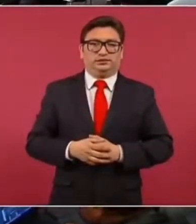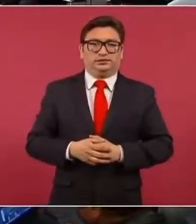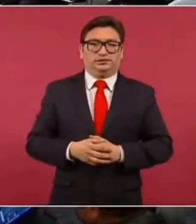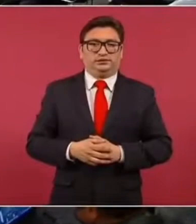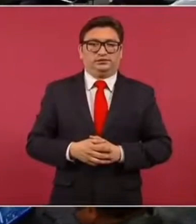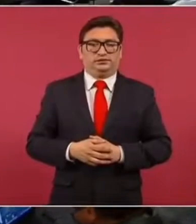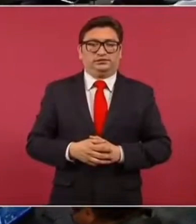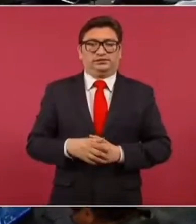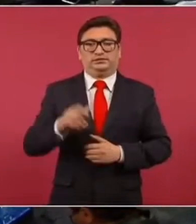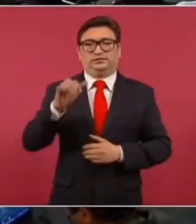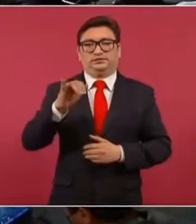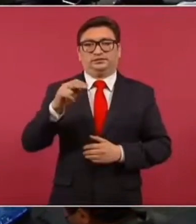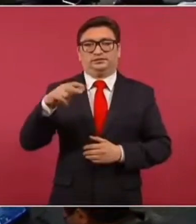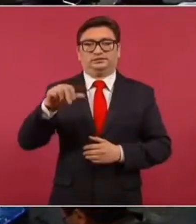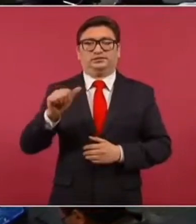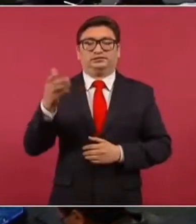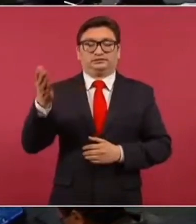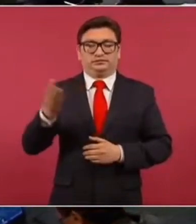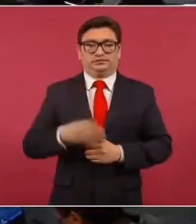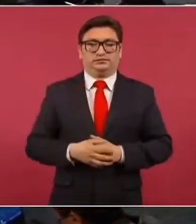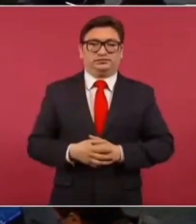Laura Elena,